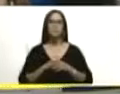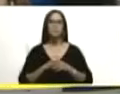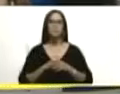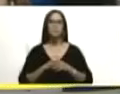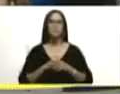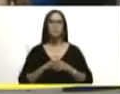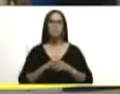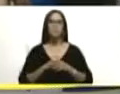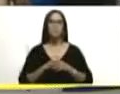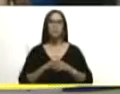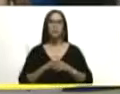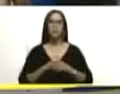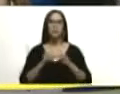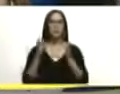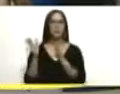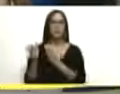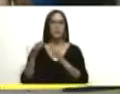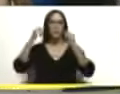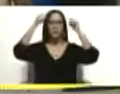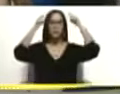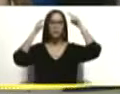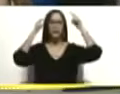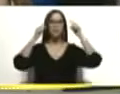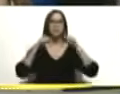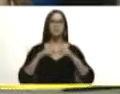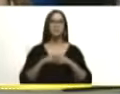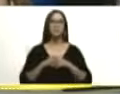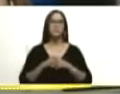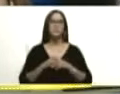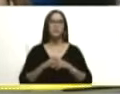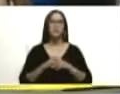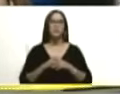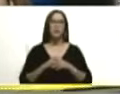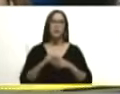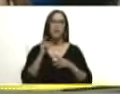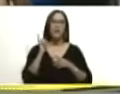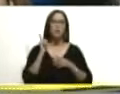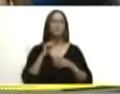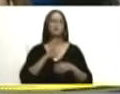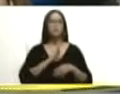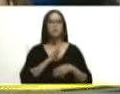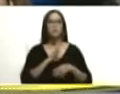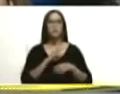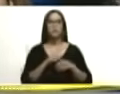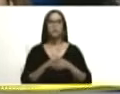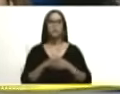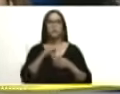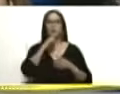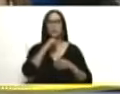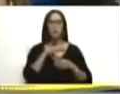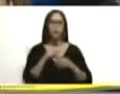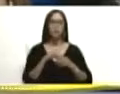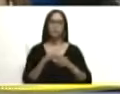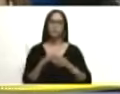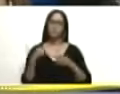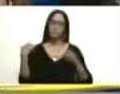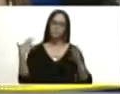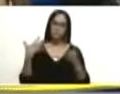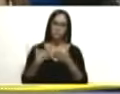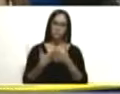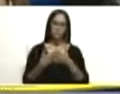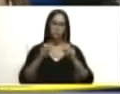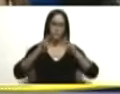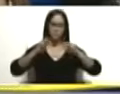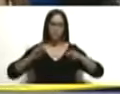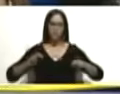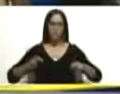que esté al lado allá de Chávez, Mario Sanoja. Ellos son historiadores, antropólogos, y dicen que esta parte del mundo,